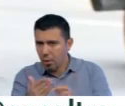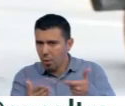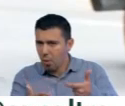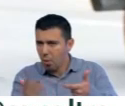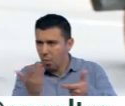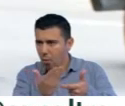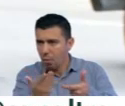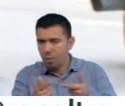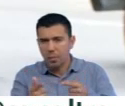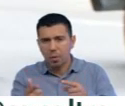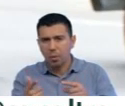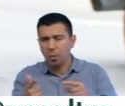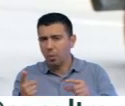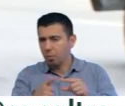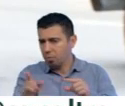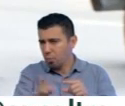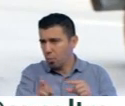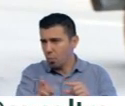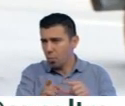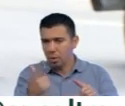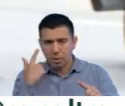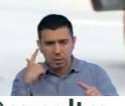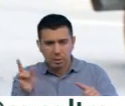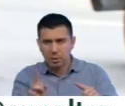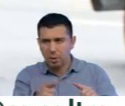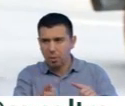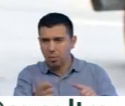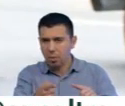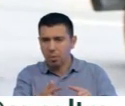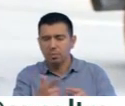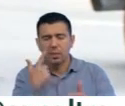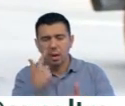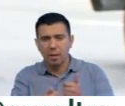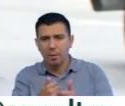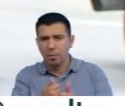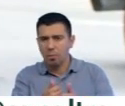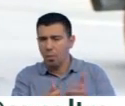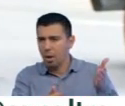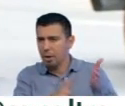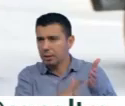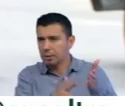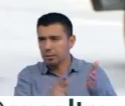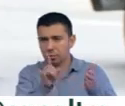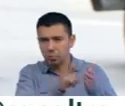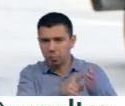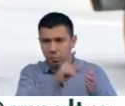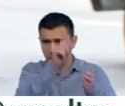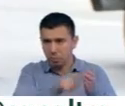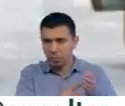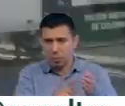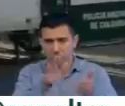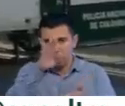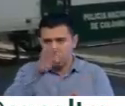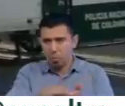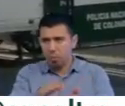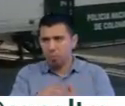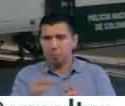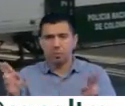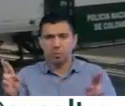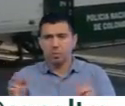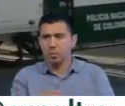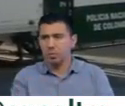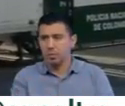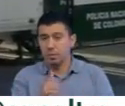ambiental en este vecino municipio y los primeros resultados arrojan una significativa reducción.